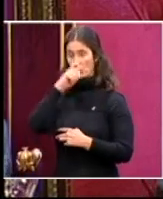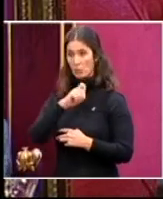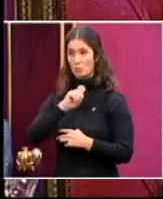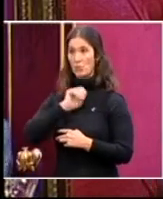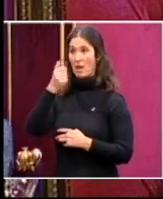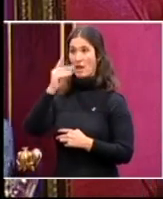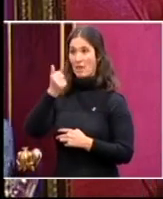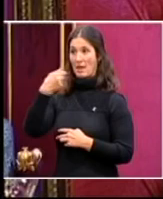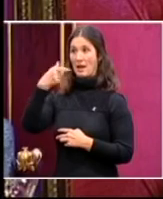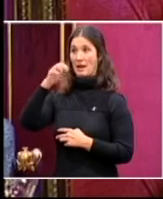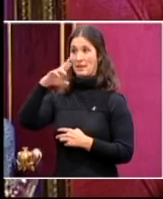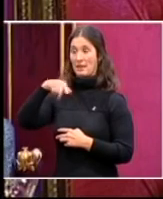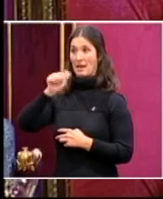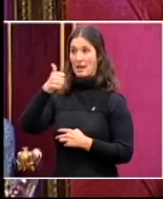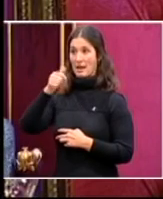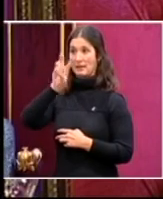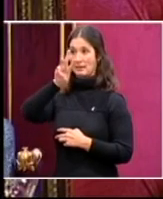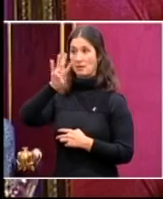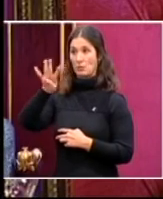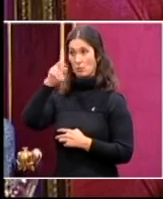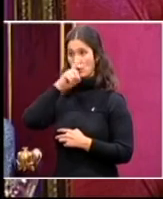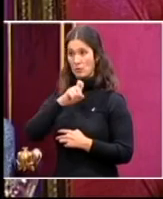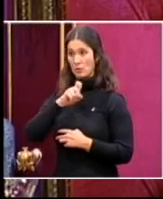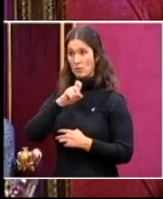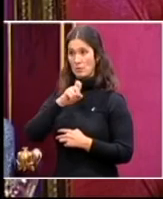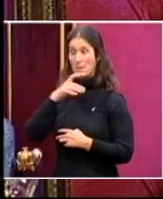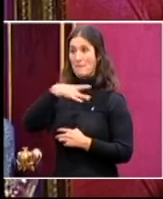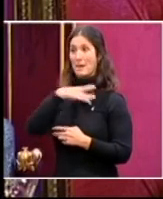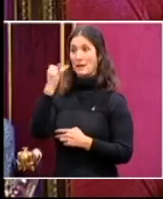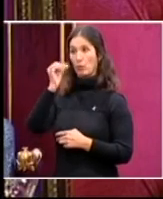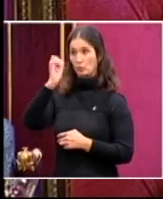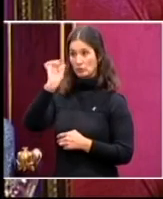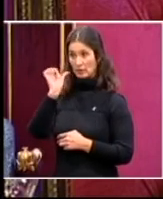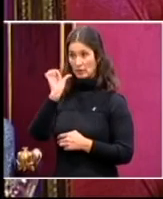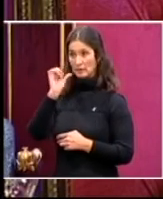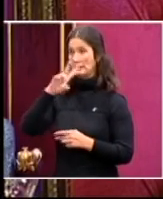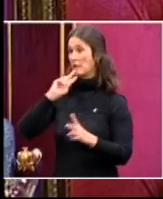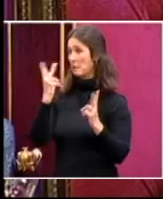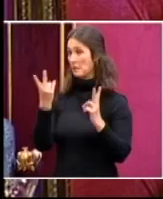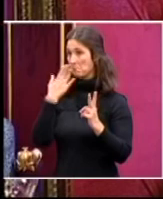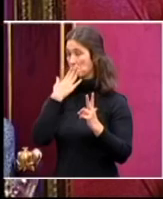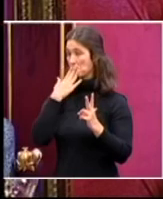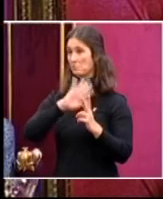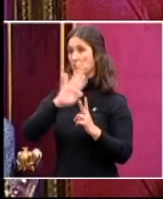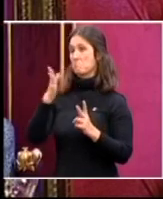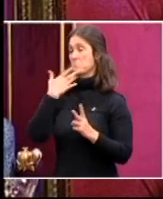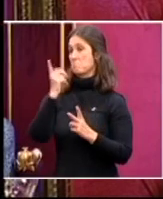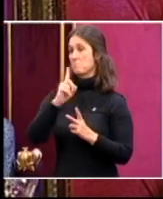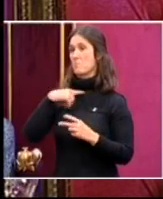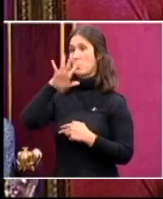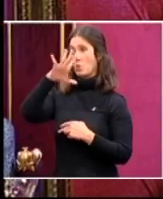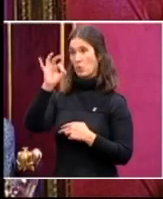Ada Graciela Benítez Colmar, de 34 años, María José, sin apellido conocido, de 50